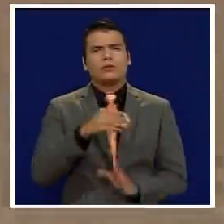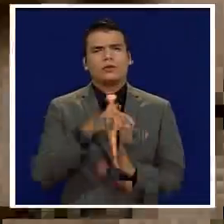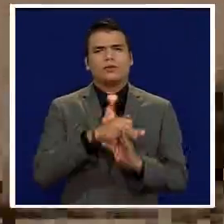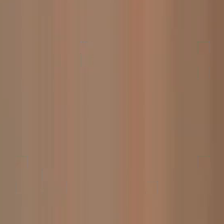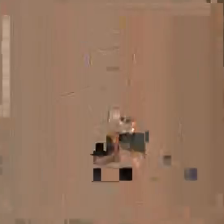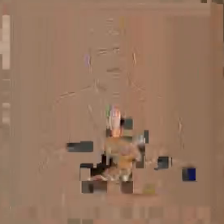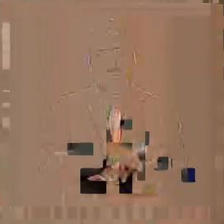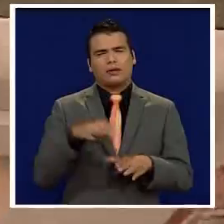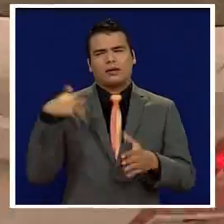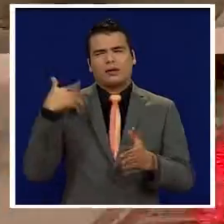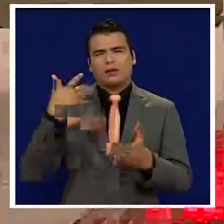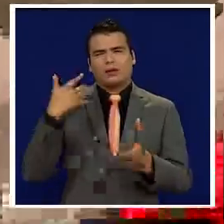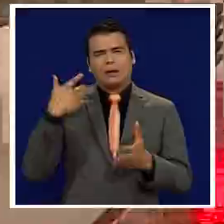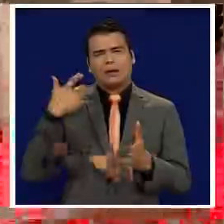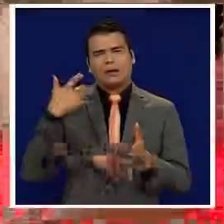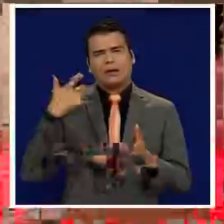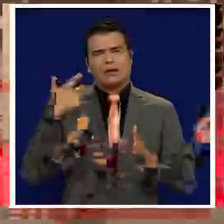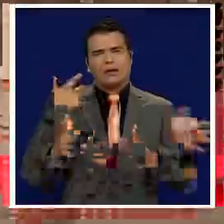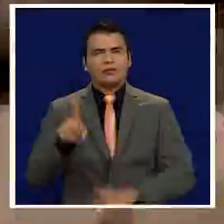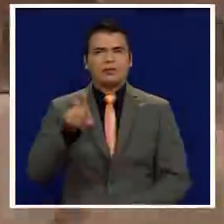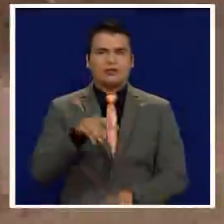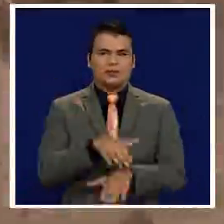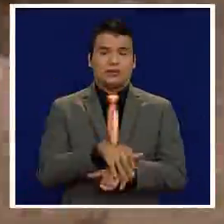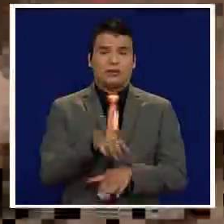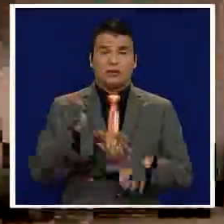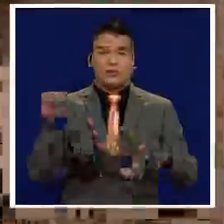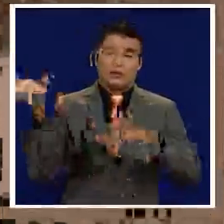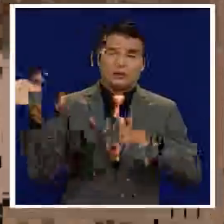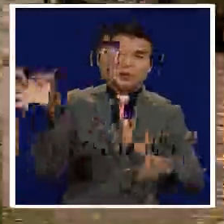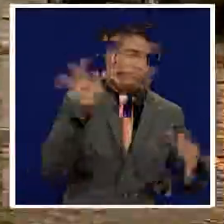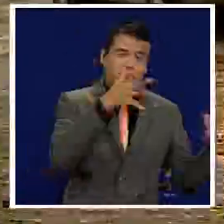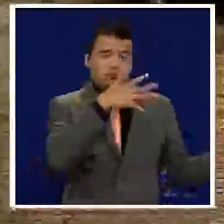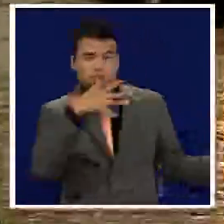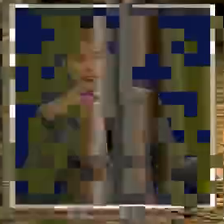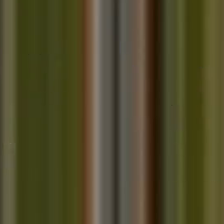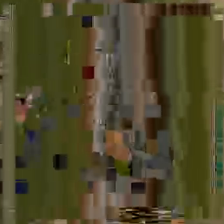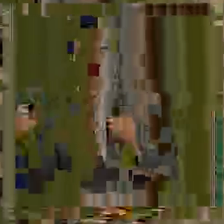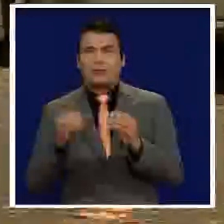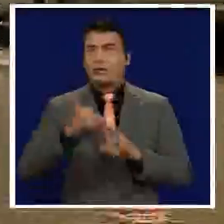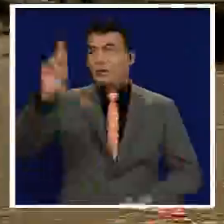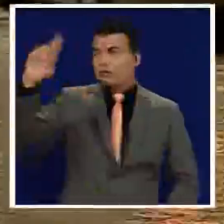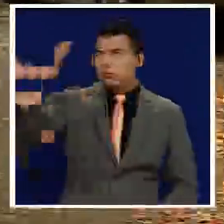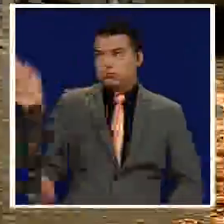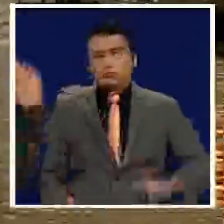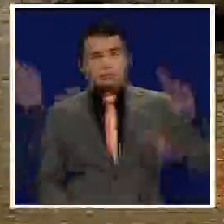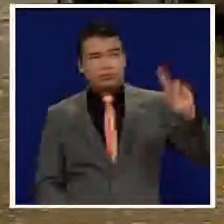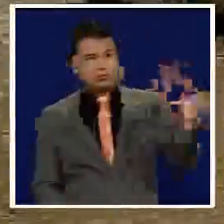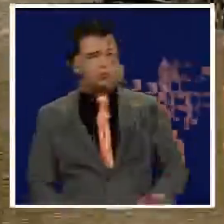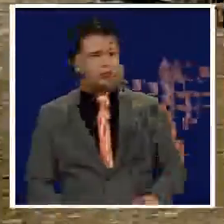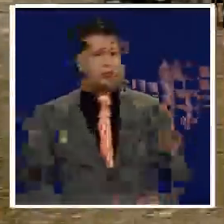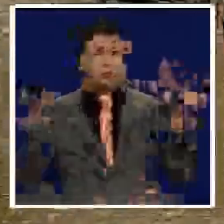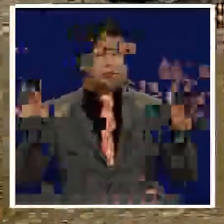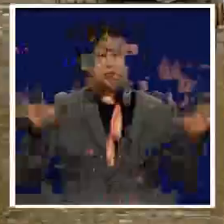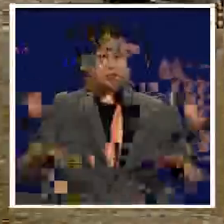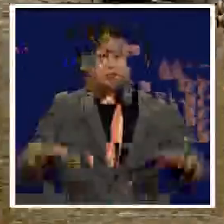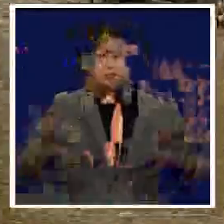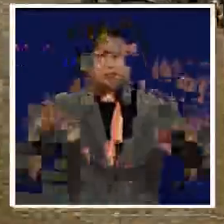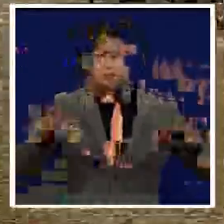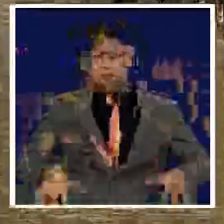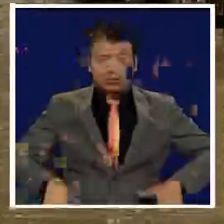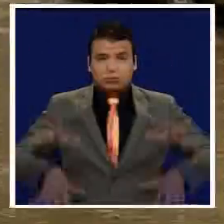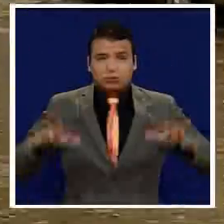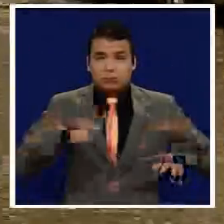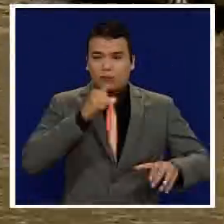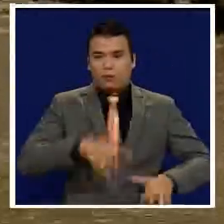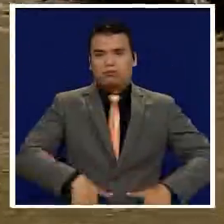6 aproximadamente. Durante este lapso se registraron fuertes vientos acompañados de tormentas eléctricas y las precipitaciones ocasionaron